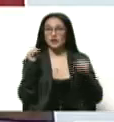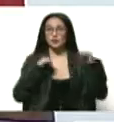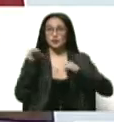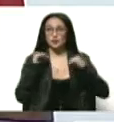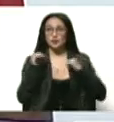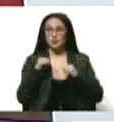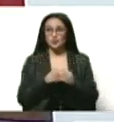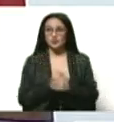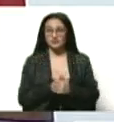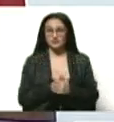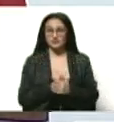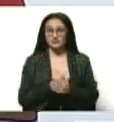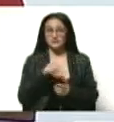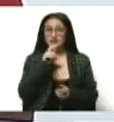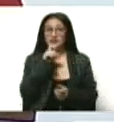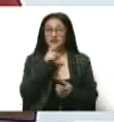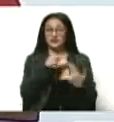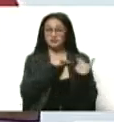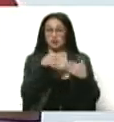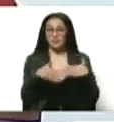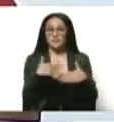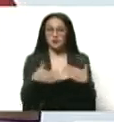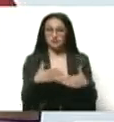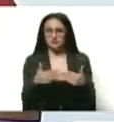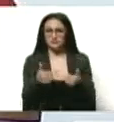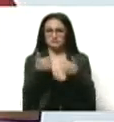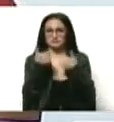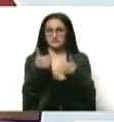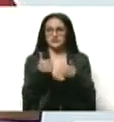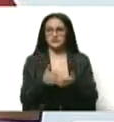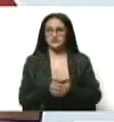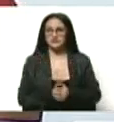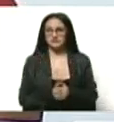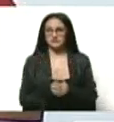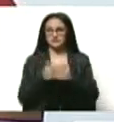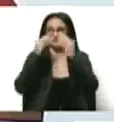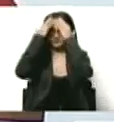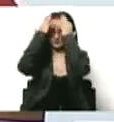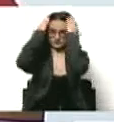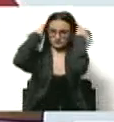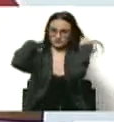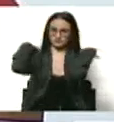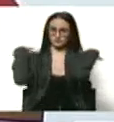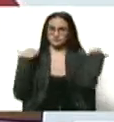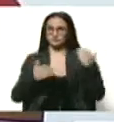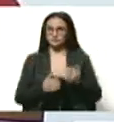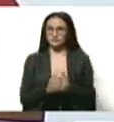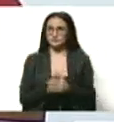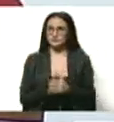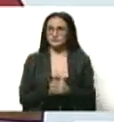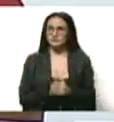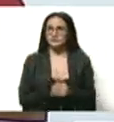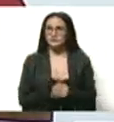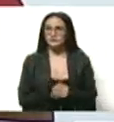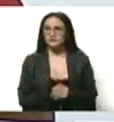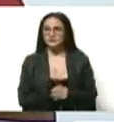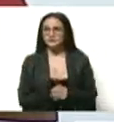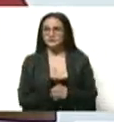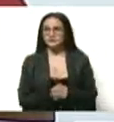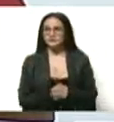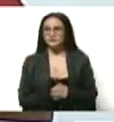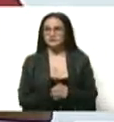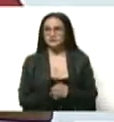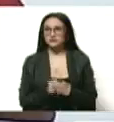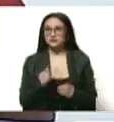la legitimidad de quienes llevan este proceso, y ha salido bien. Pudiéramos decir que ha salido muy bien.